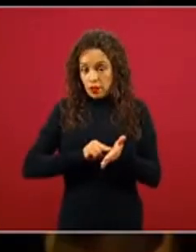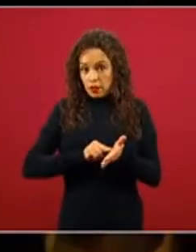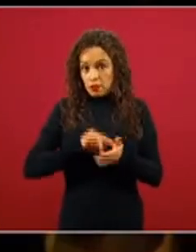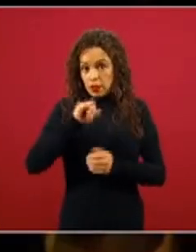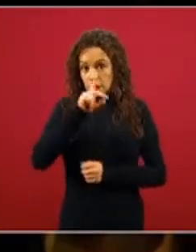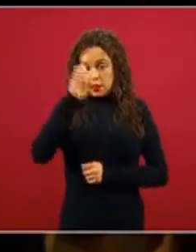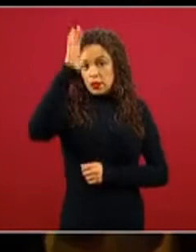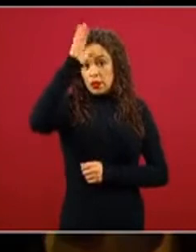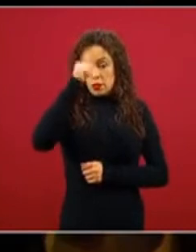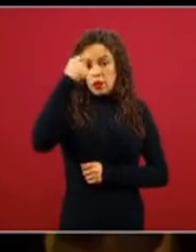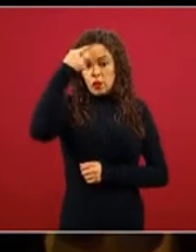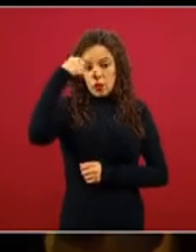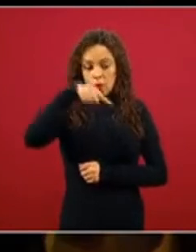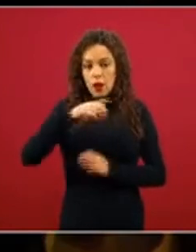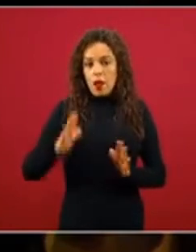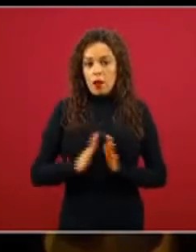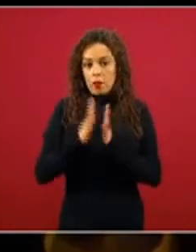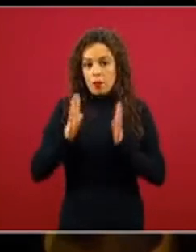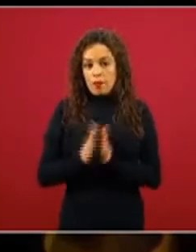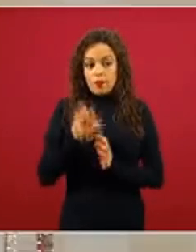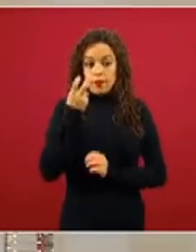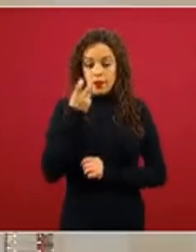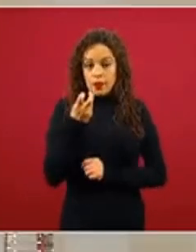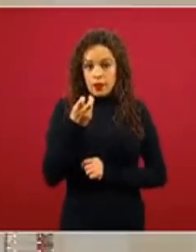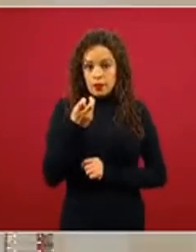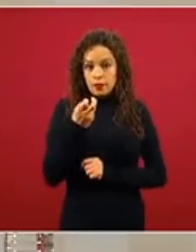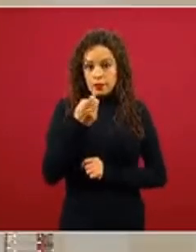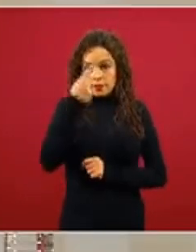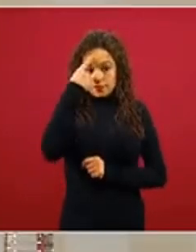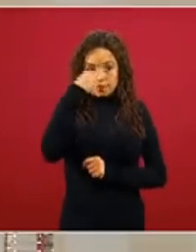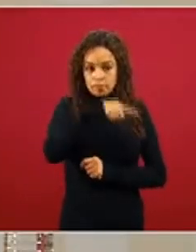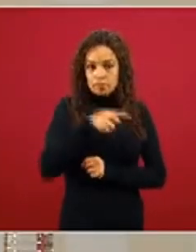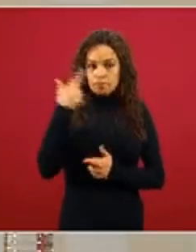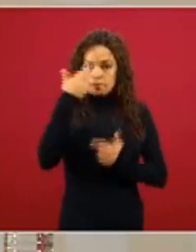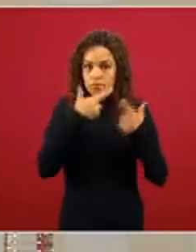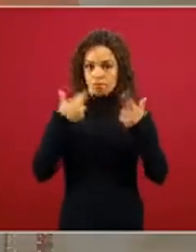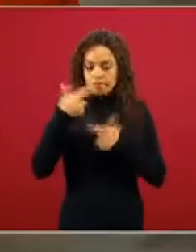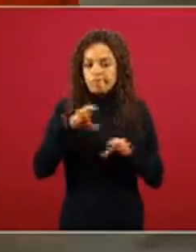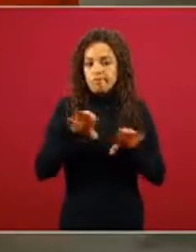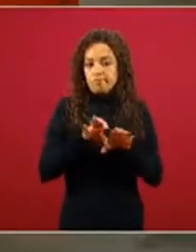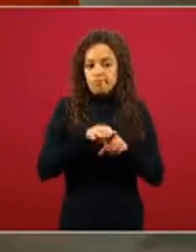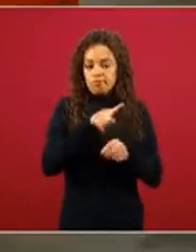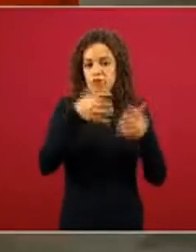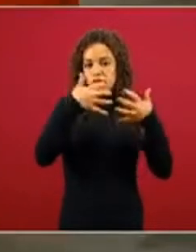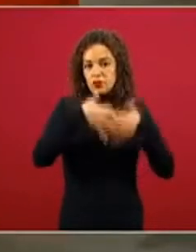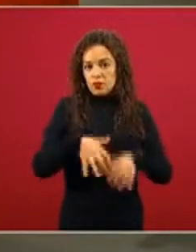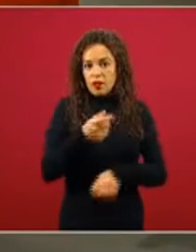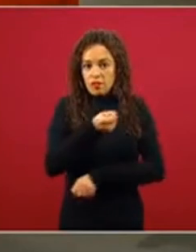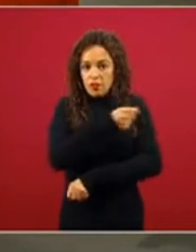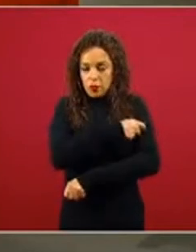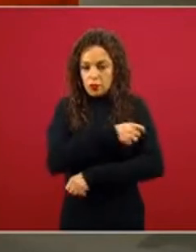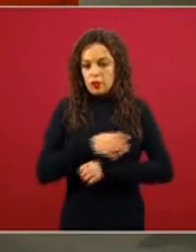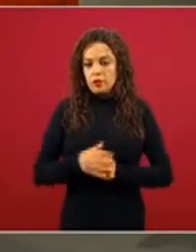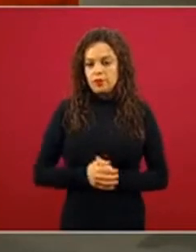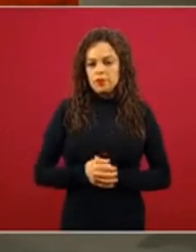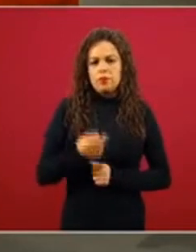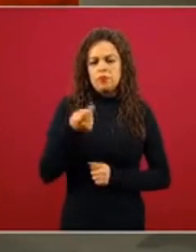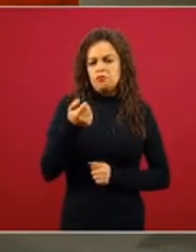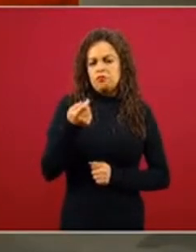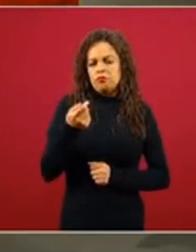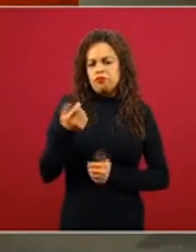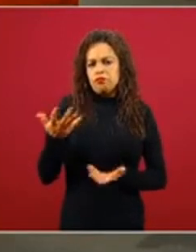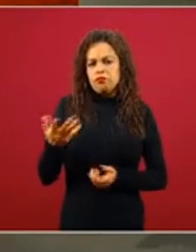a participar en un ensayo de esta naturaleza. Y ahí son realmente pocos individuos, 1 decena, 2